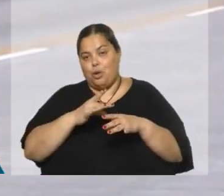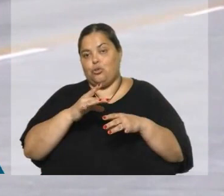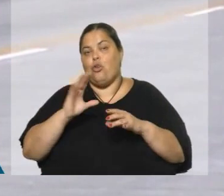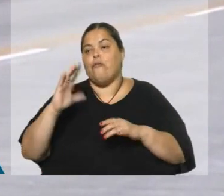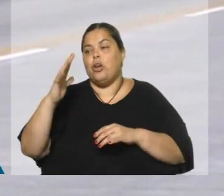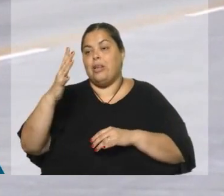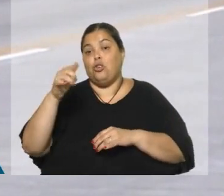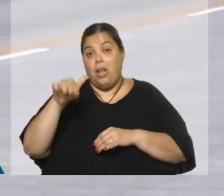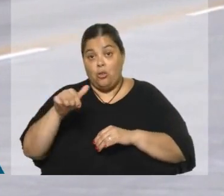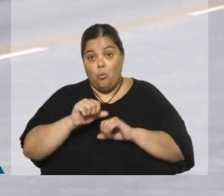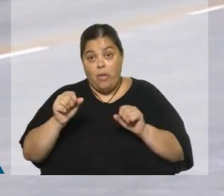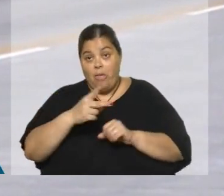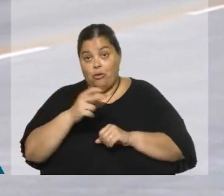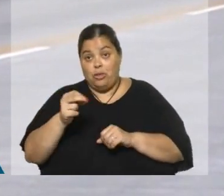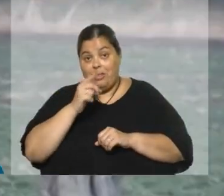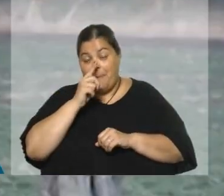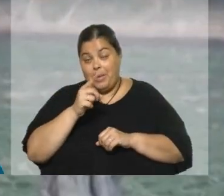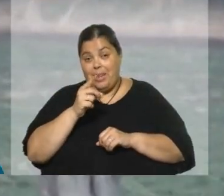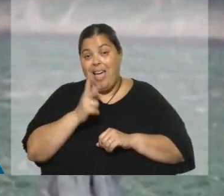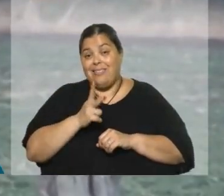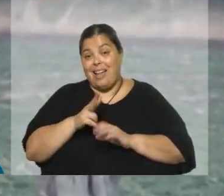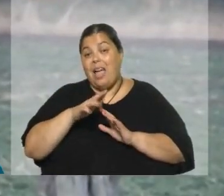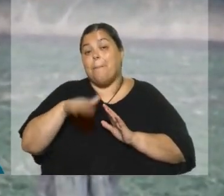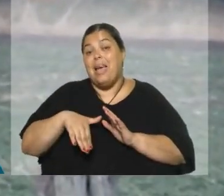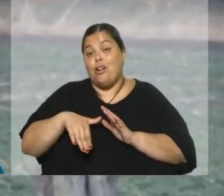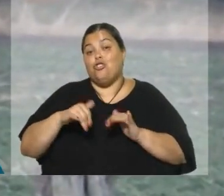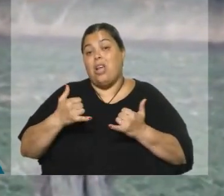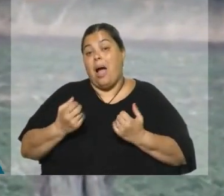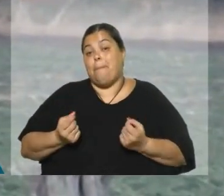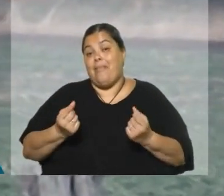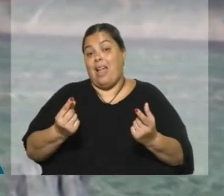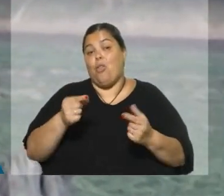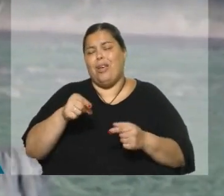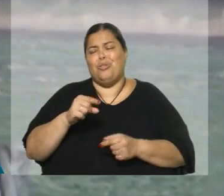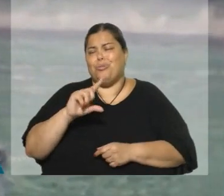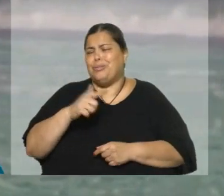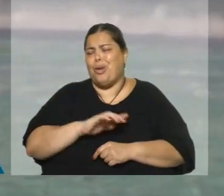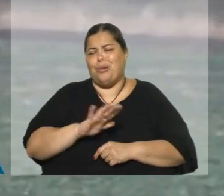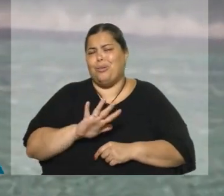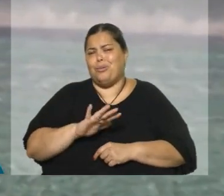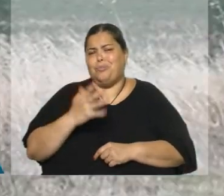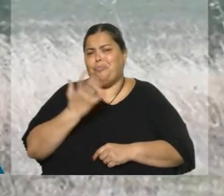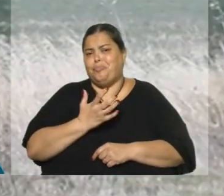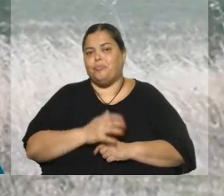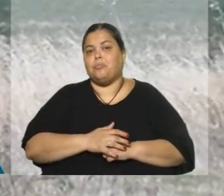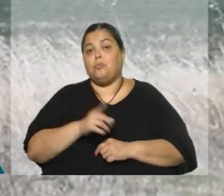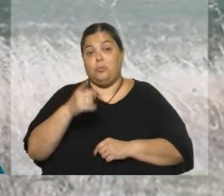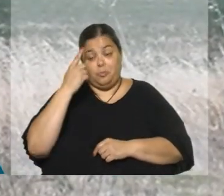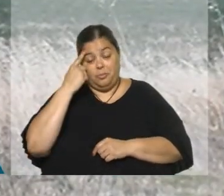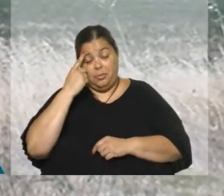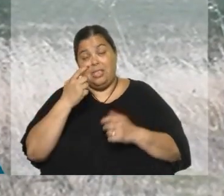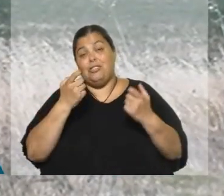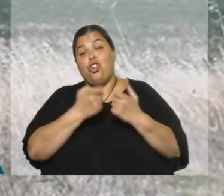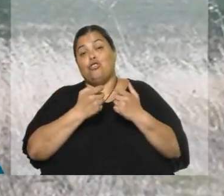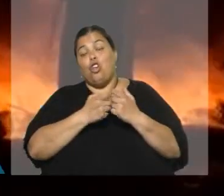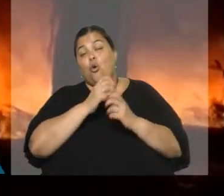le cueste 200.000 hectáreas menos de lo que ya está plantado Entonces es un disparate Cómo ve que un socio de la coalición vote con el frente amplio